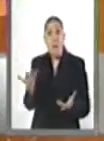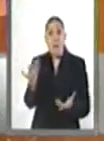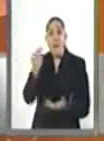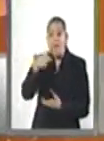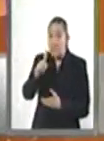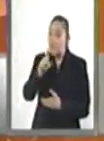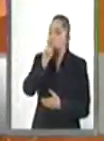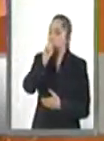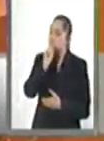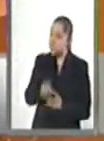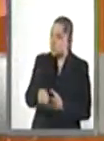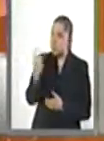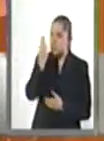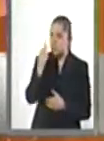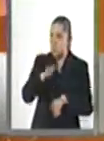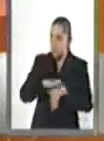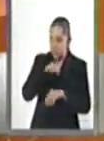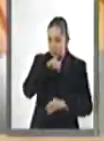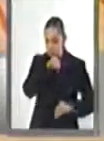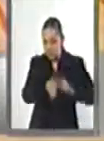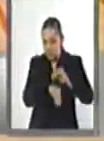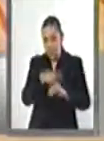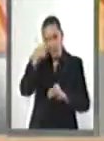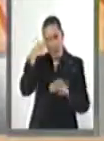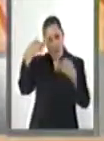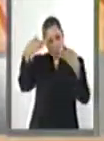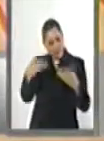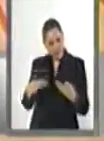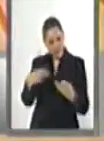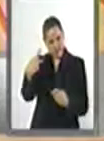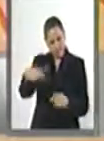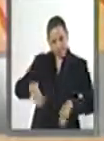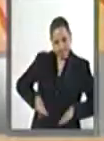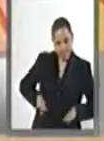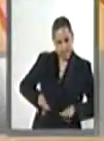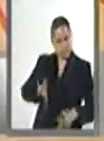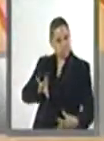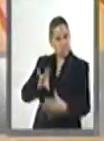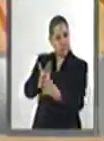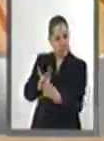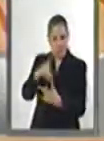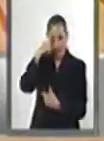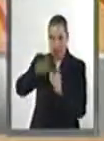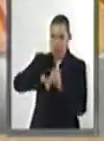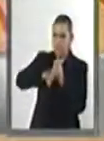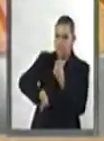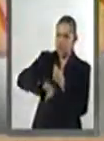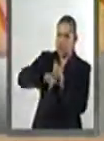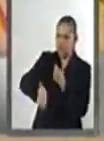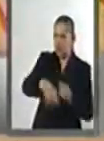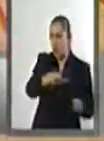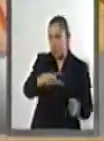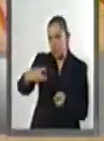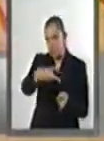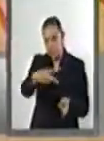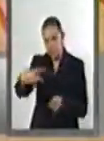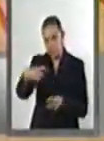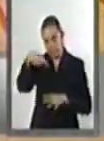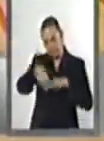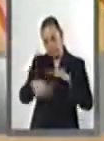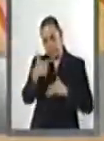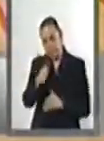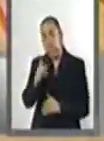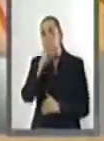combate a este tipo de acciones. Para Nueva Alianza, seremos siempre partícipes de todas